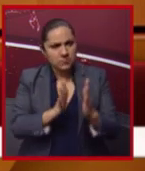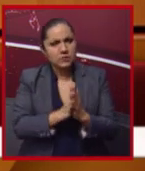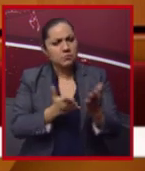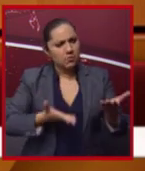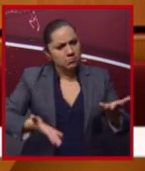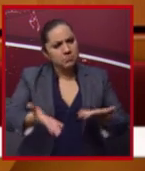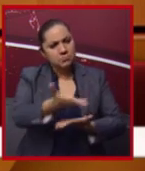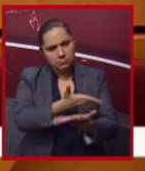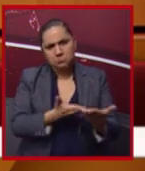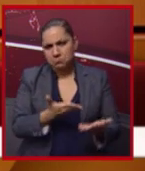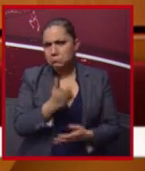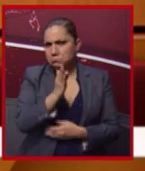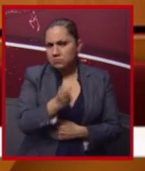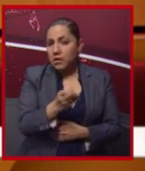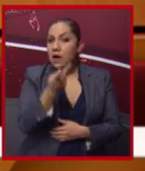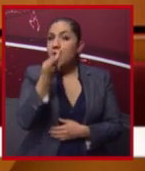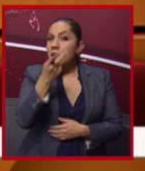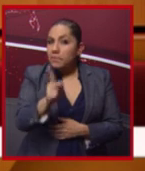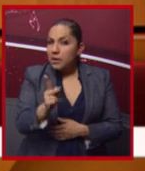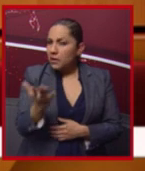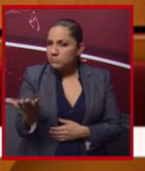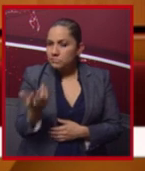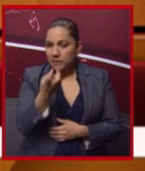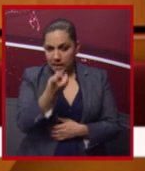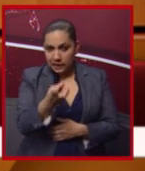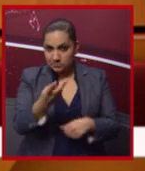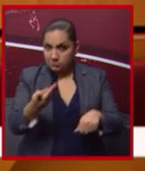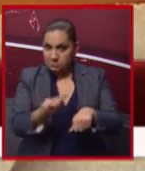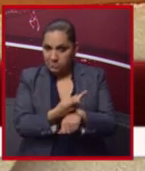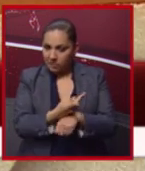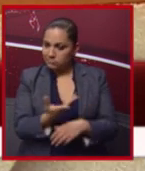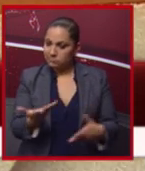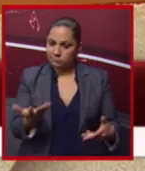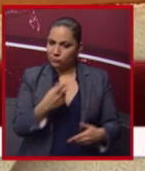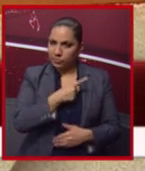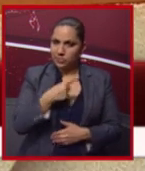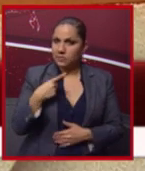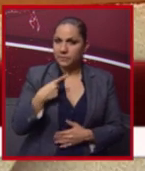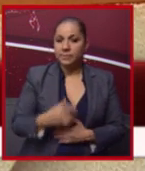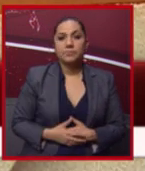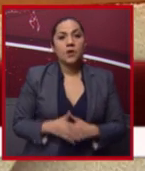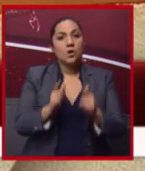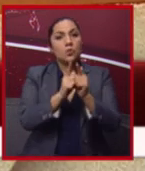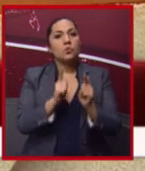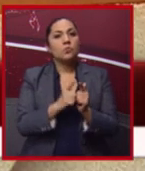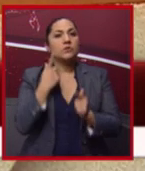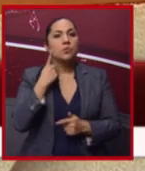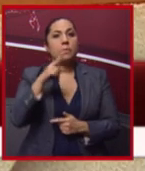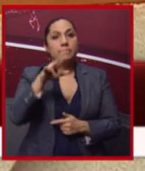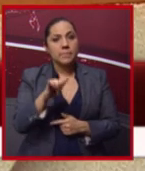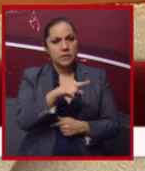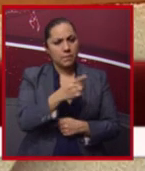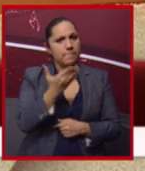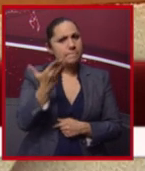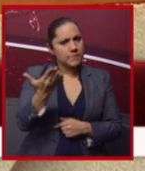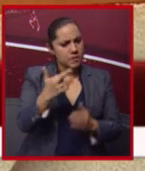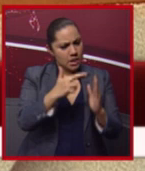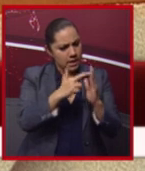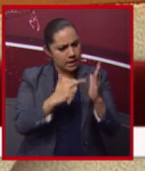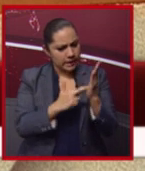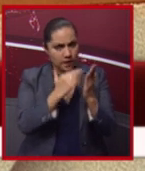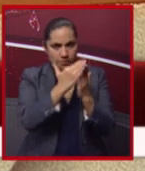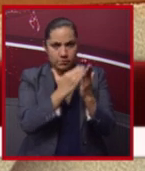fue algo que no debió haber sucedido. El Partido Revolucionario Institucional pidió respetar las